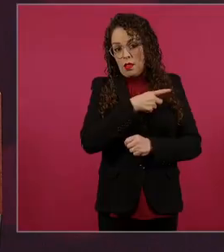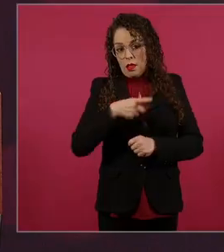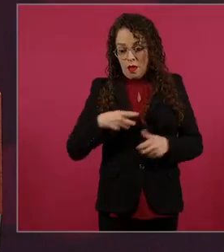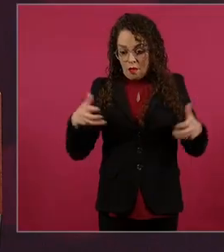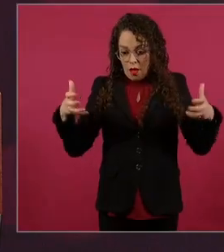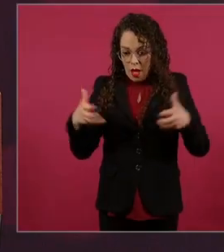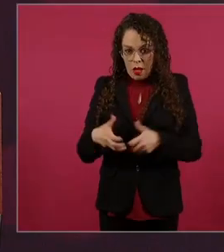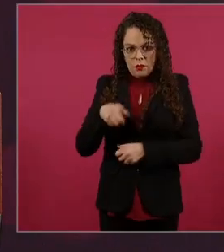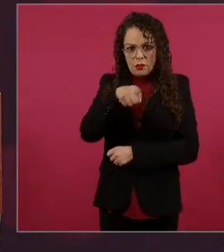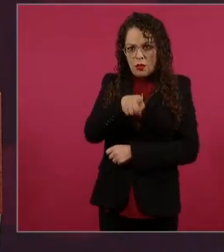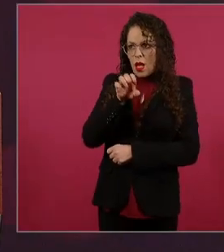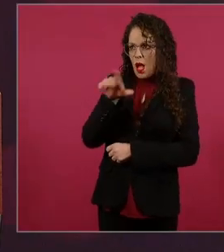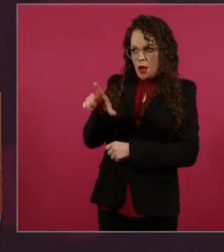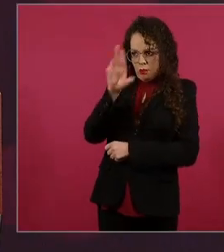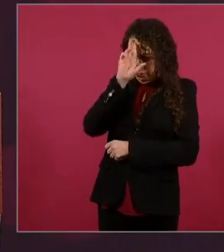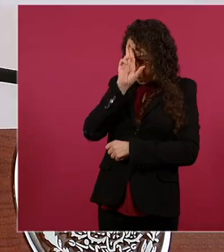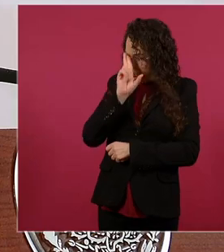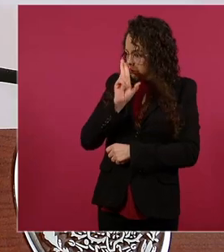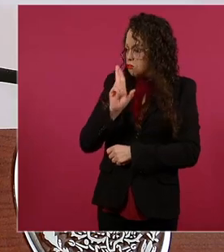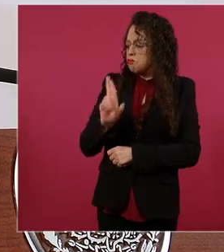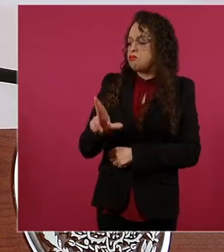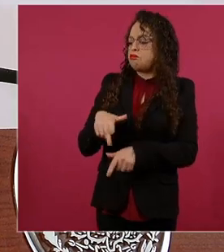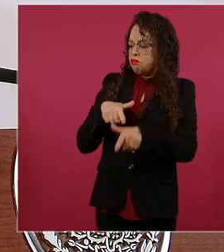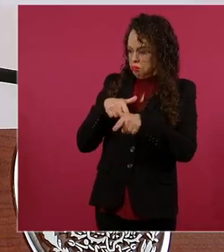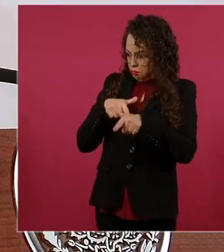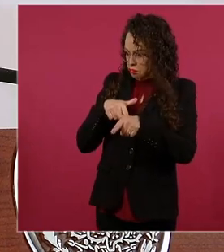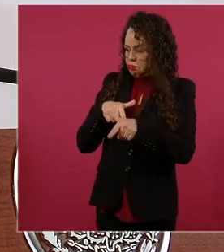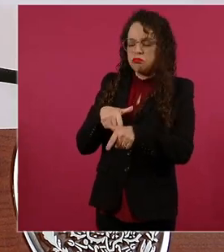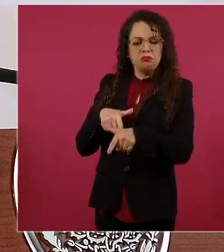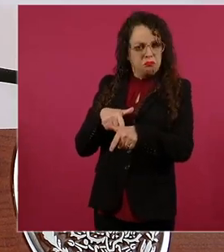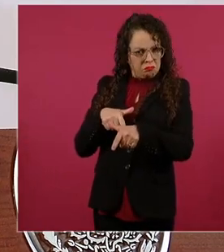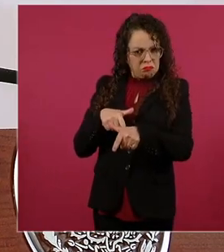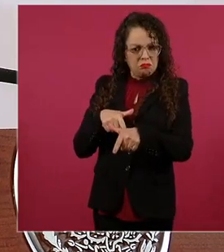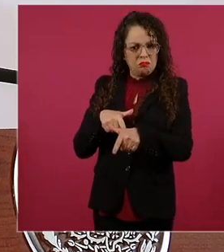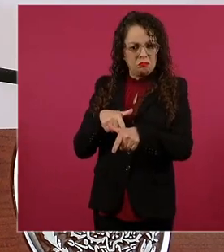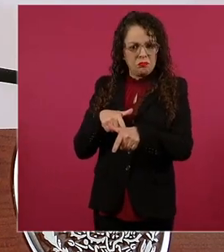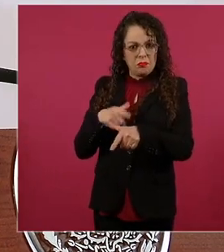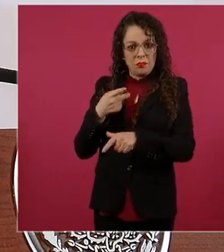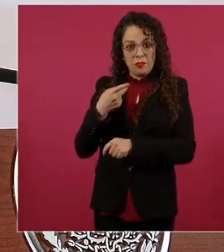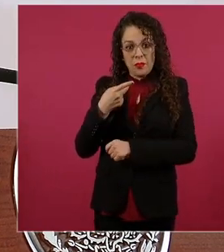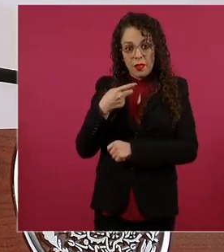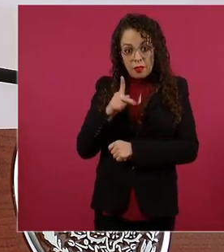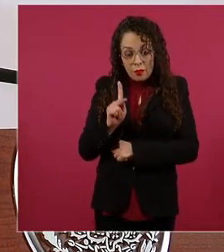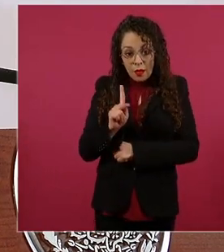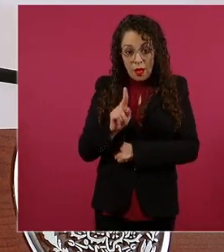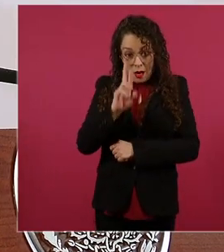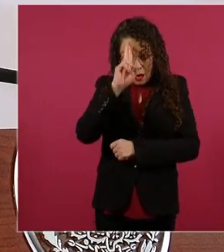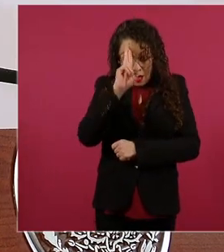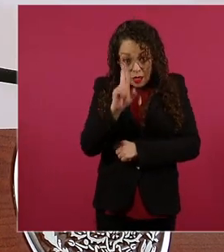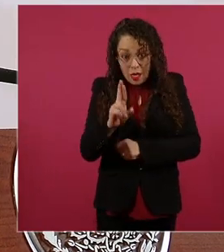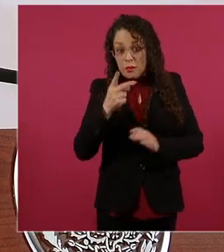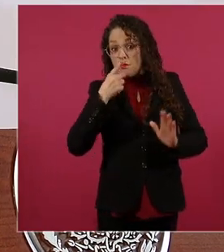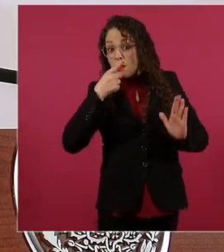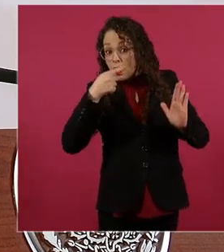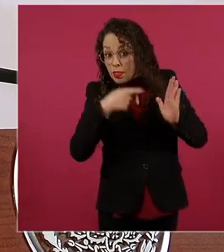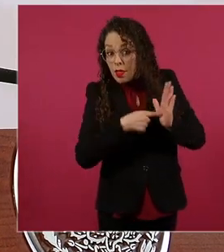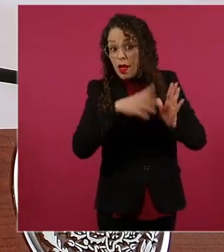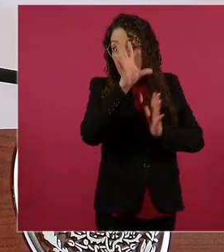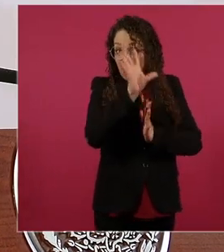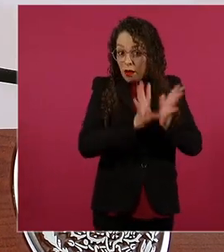pero se violaba el fondo la constitución